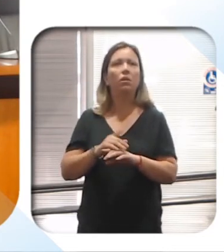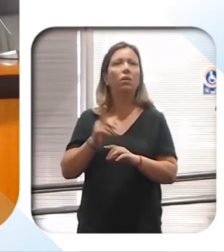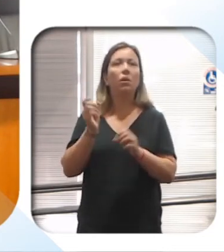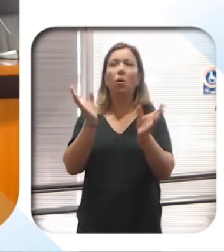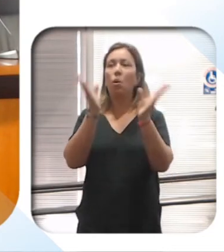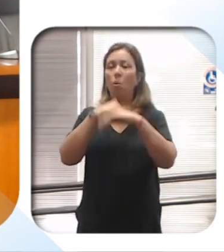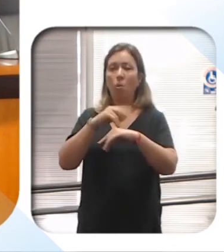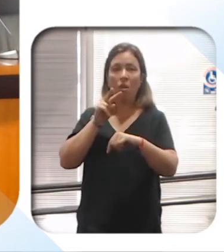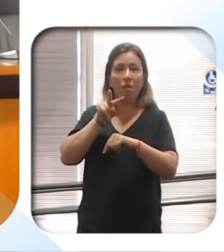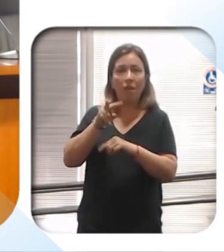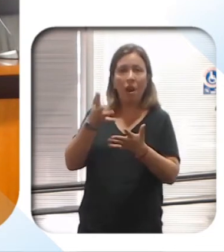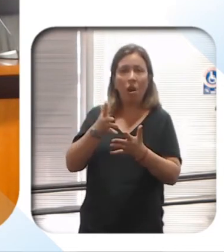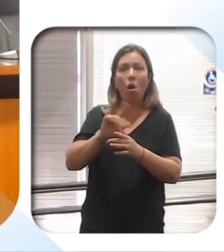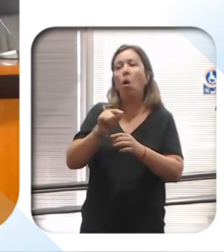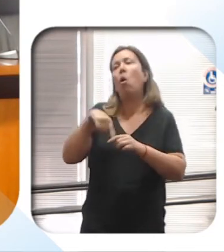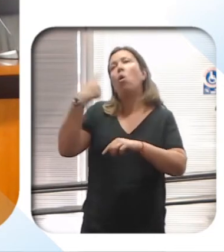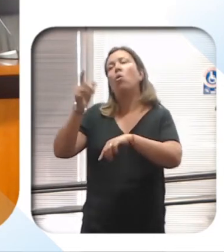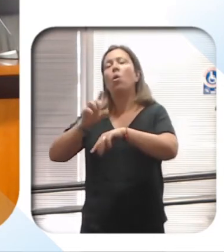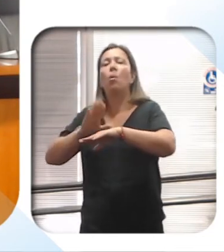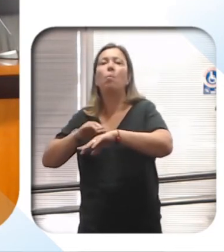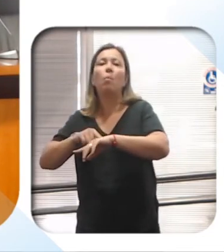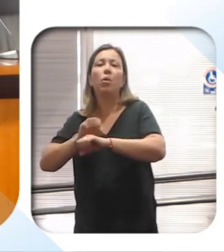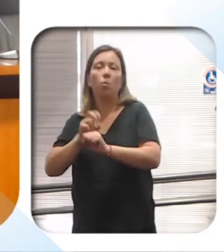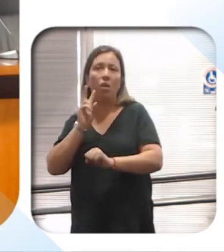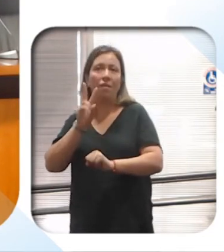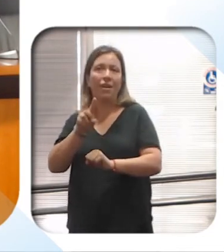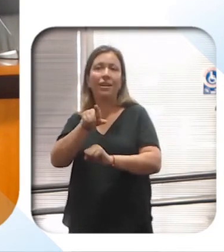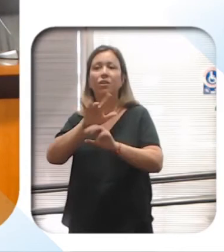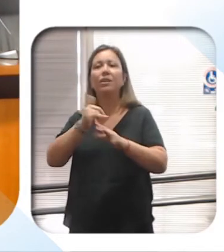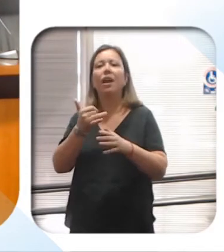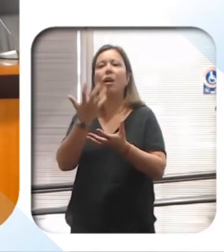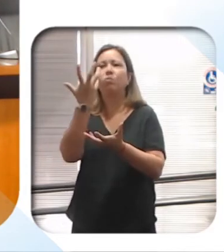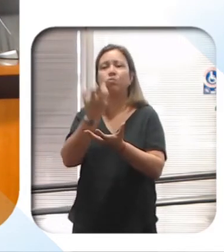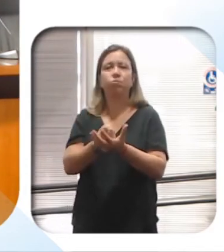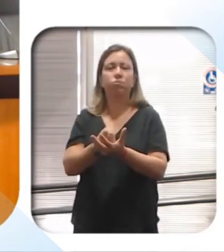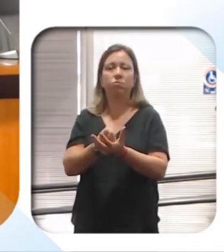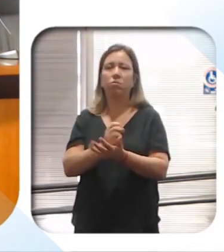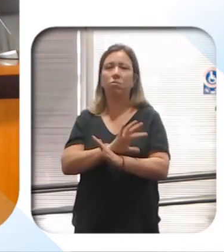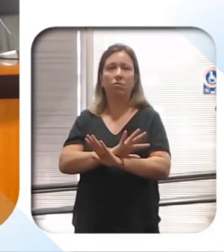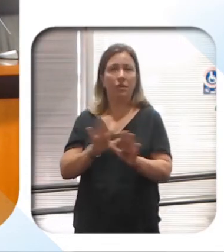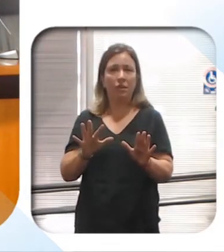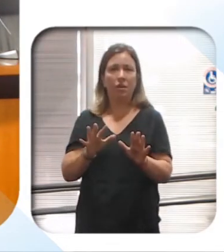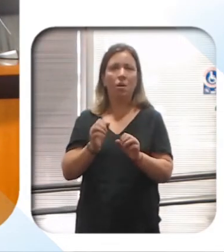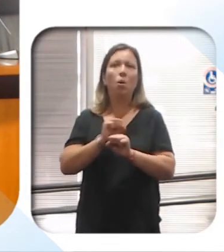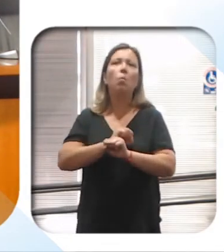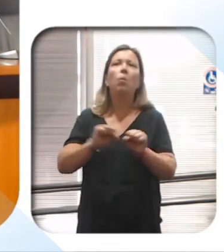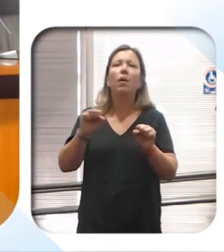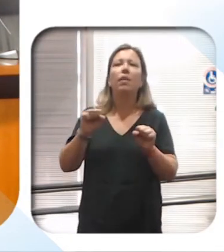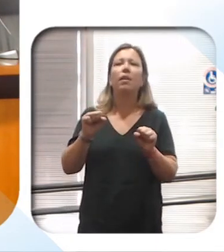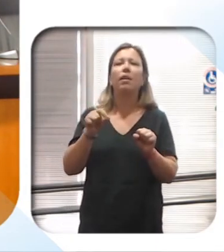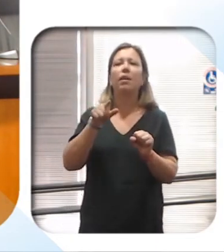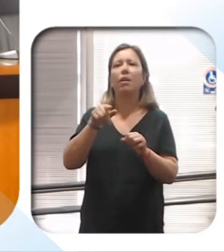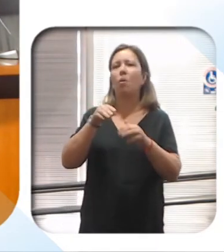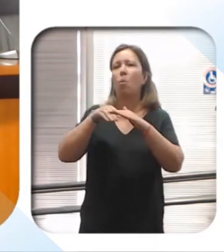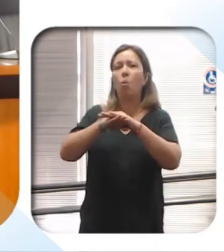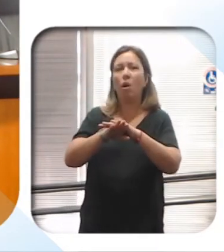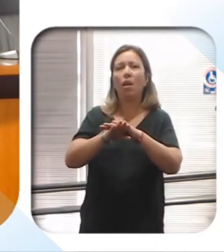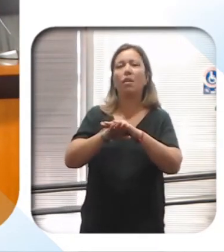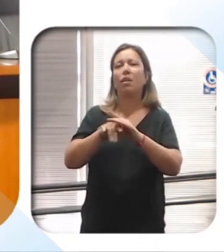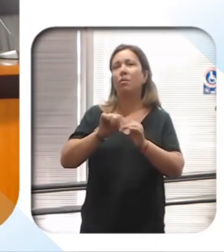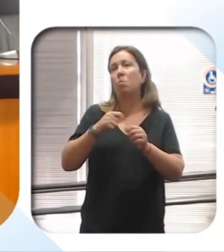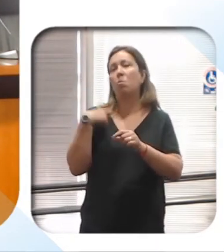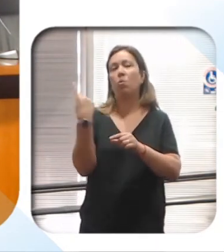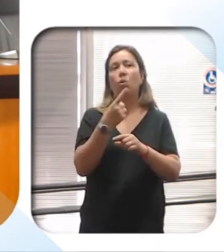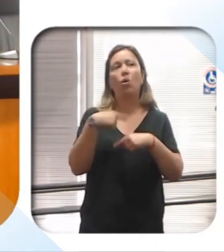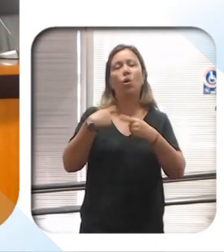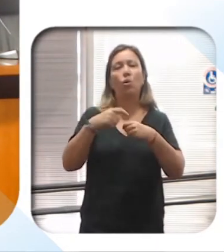si no lo puede ver ahora, lo pueda ver en otra instancia, porque esto queda registrado y permite que eso se trabaje